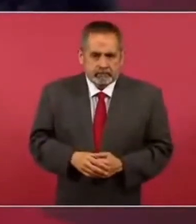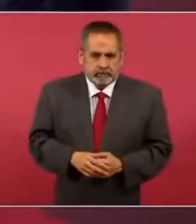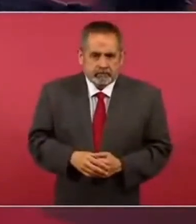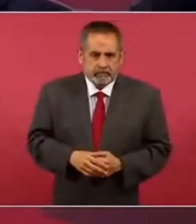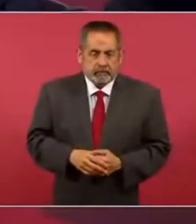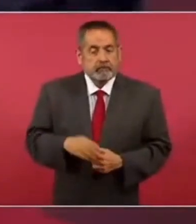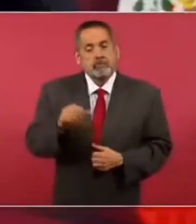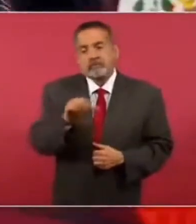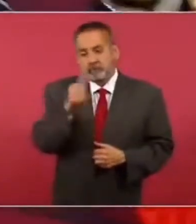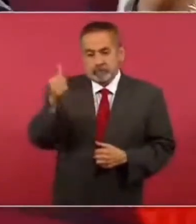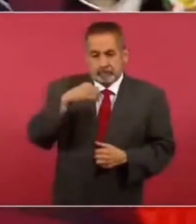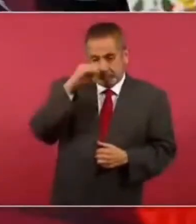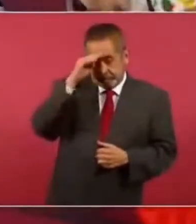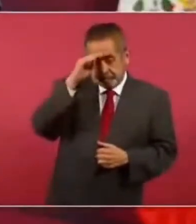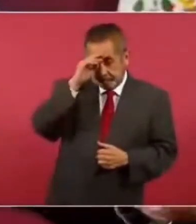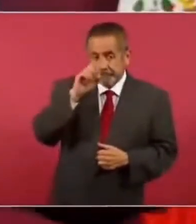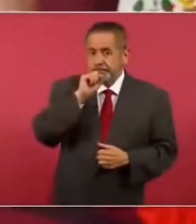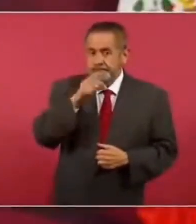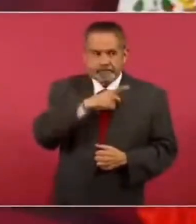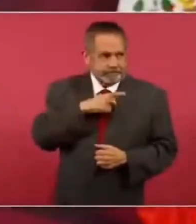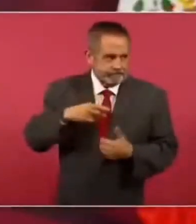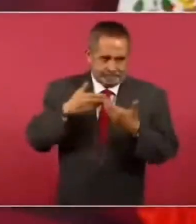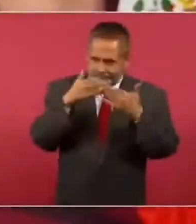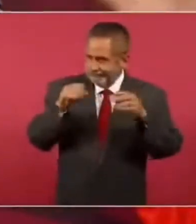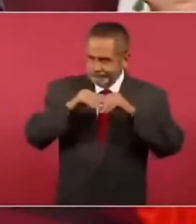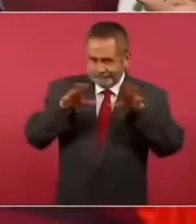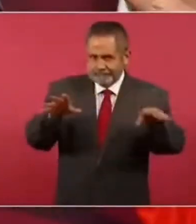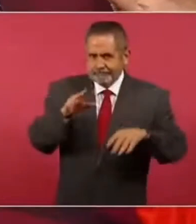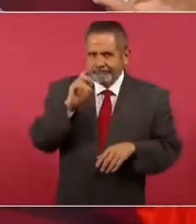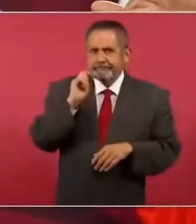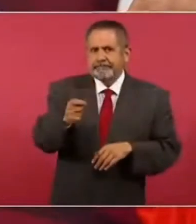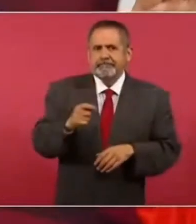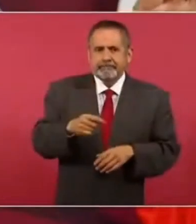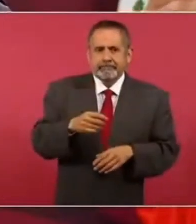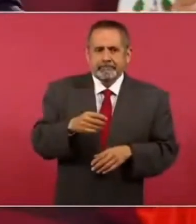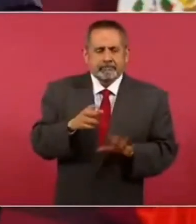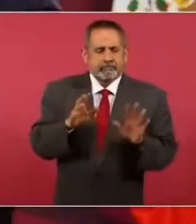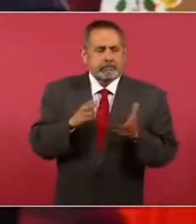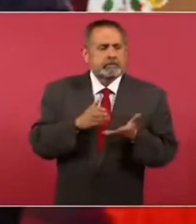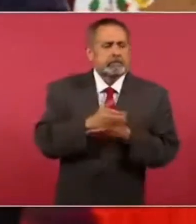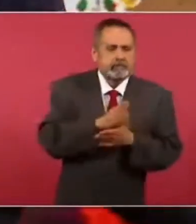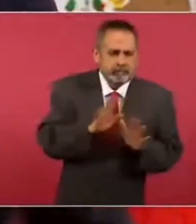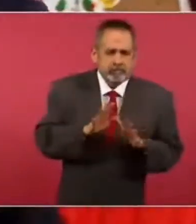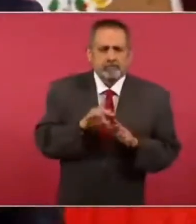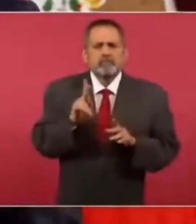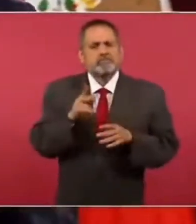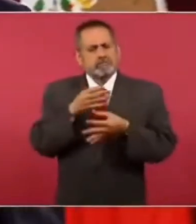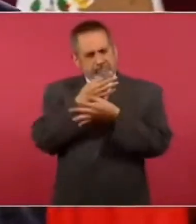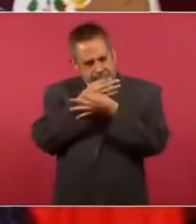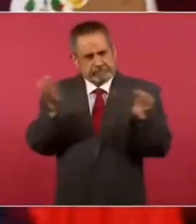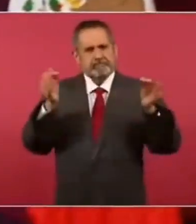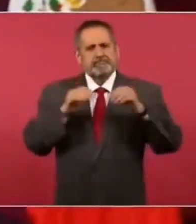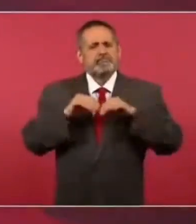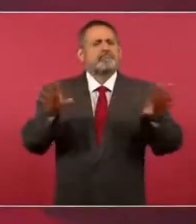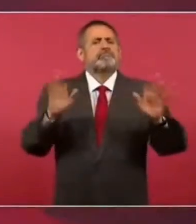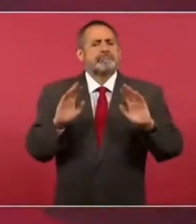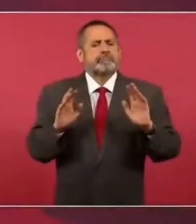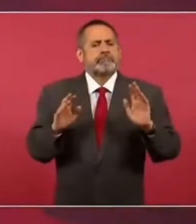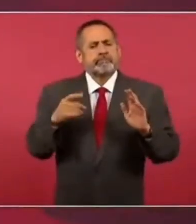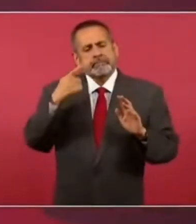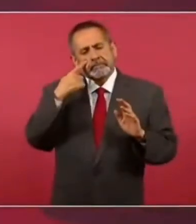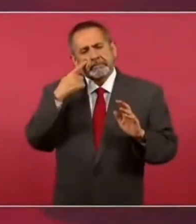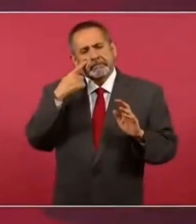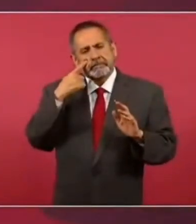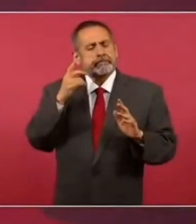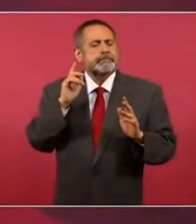que debería también de ventilarse, sin meternos a